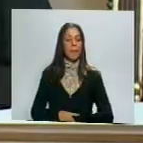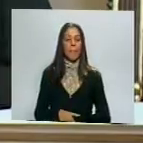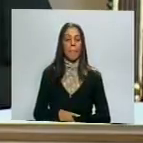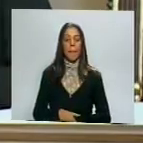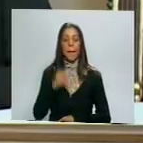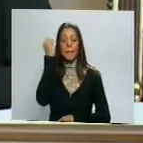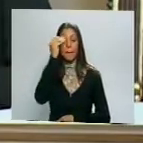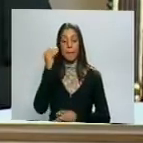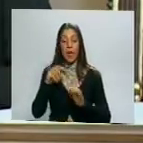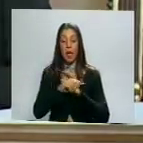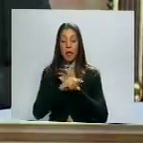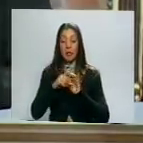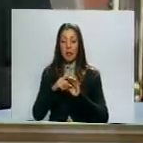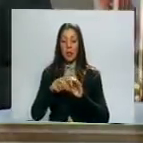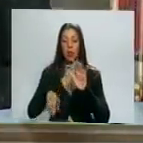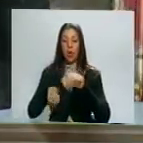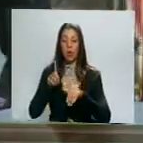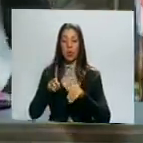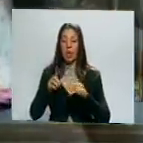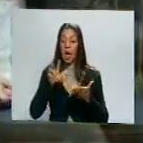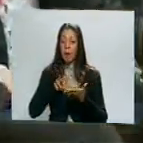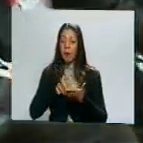consideración, artículo 11 para su aprobación.